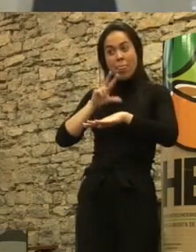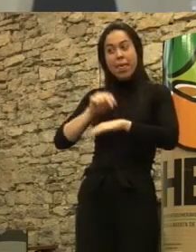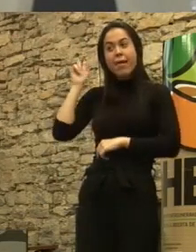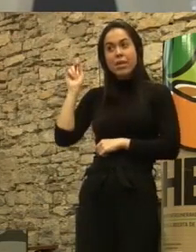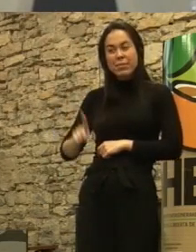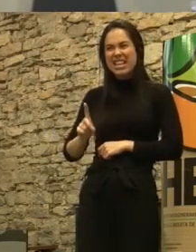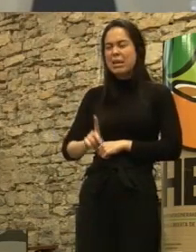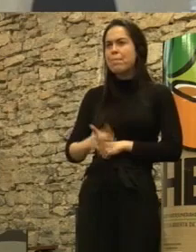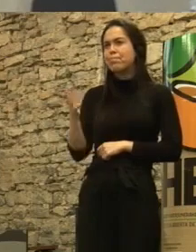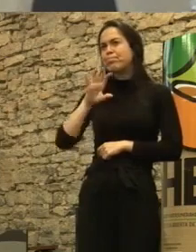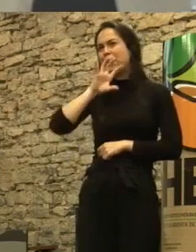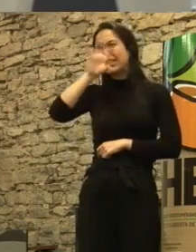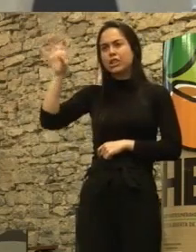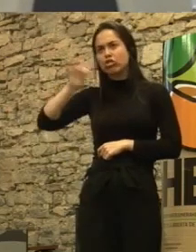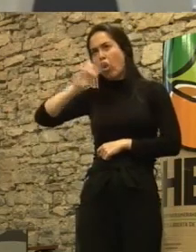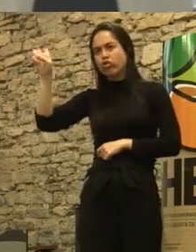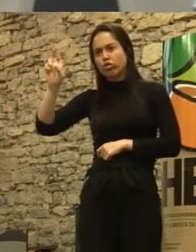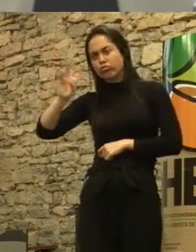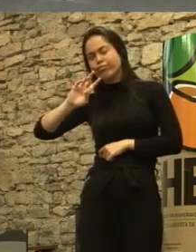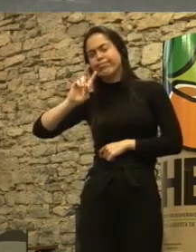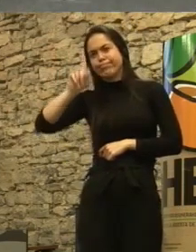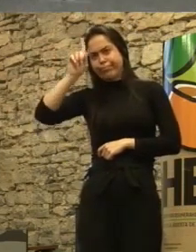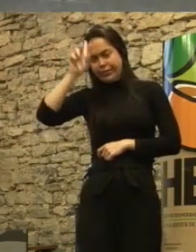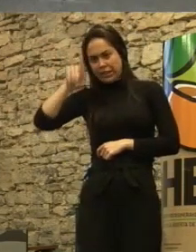países nórdicos. ¿Vale? Y luego,